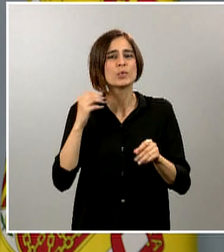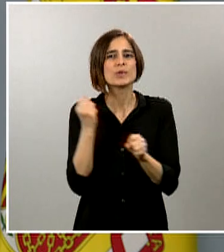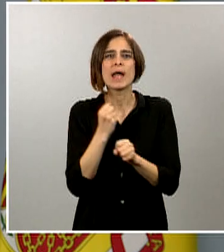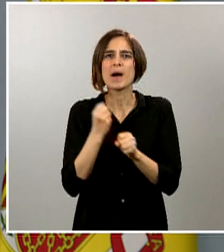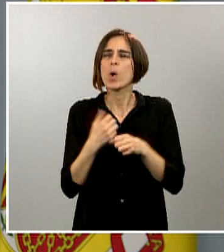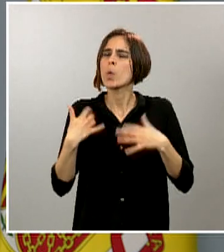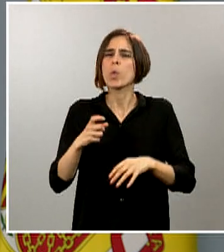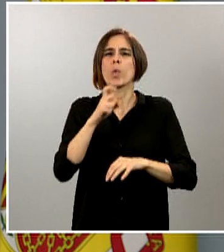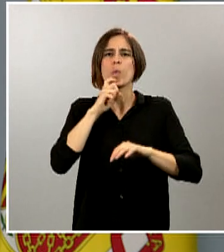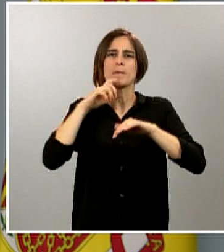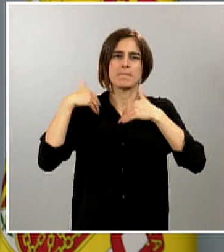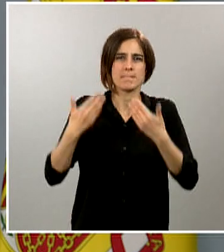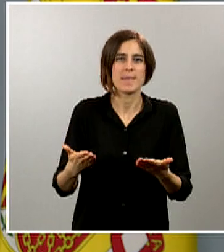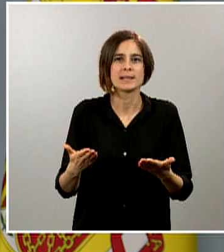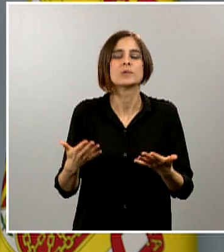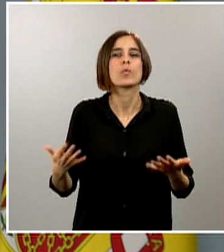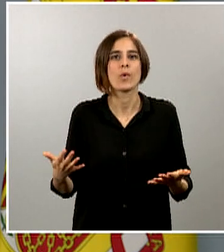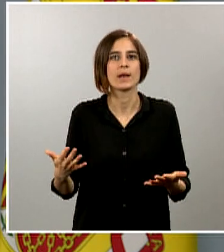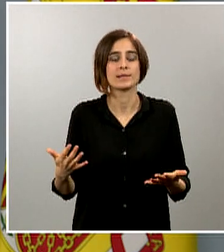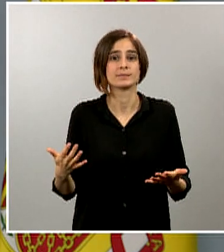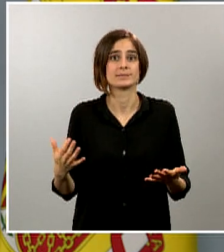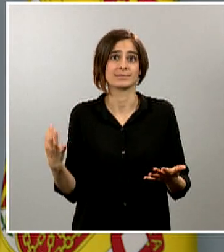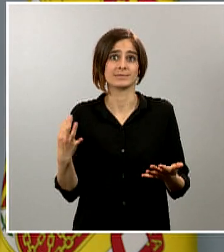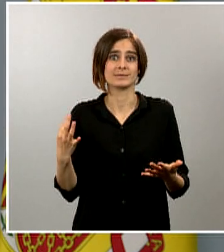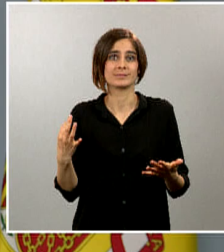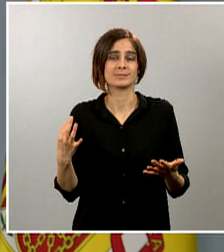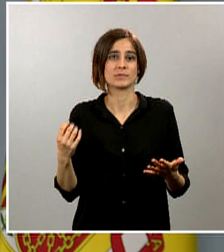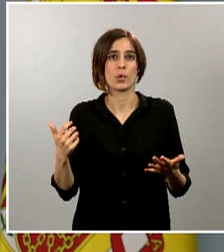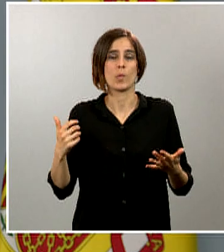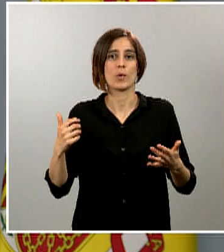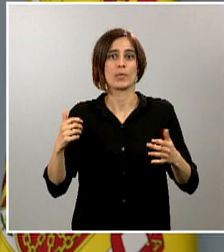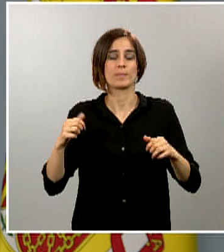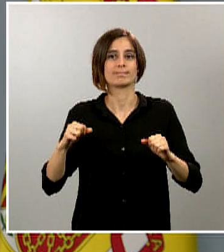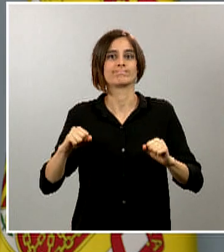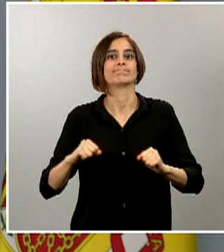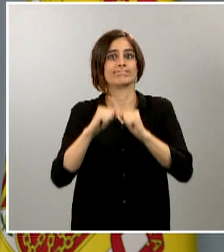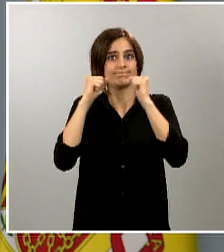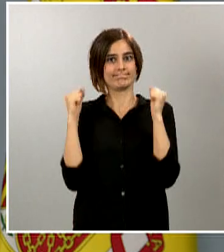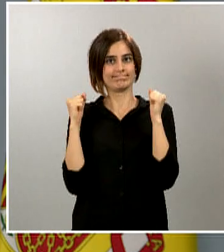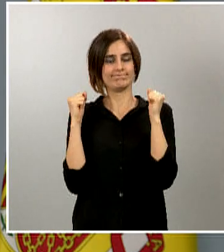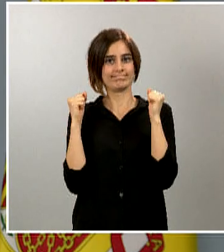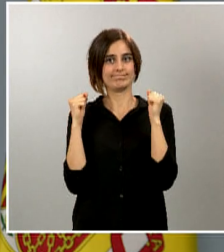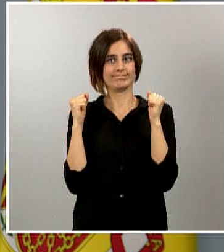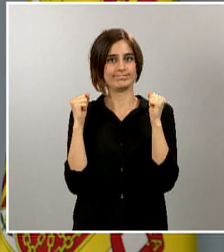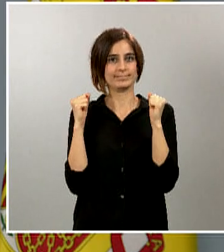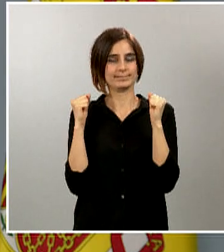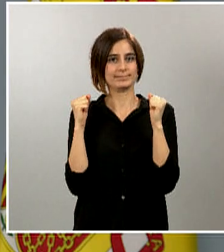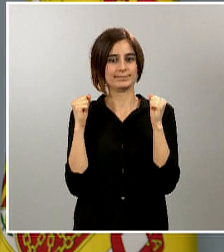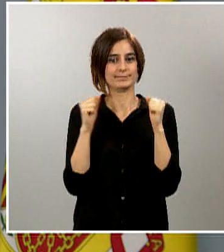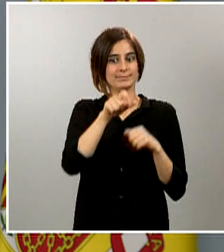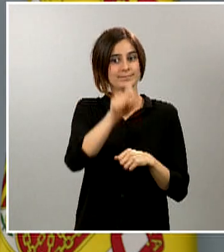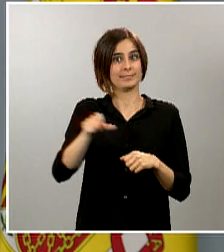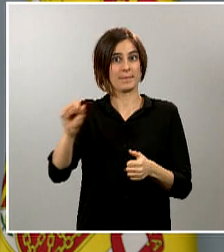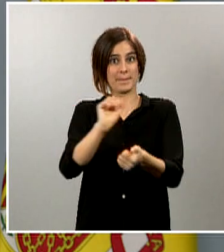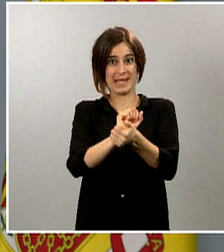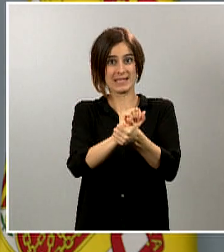dicho, como ese reconfinamiento o un confinamiento más importante de los internos, quienes también están